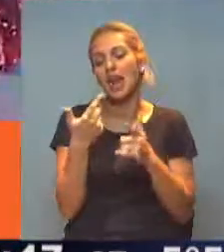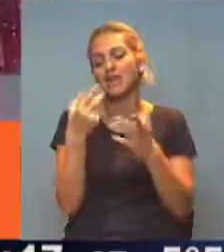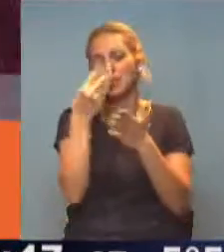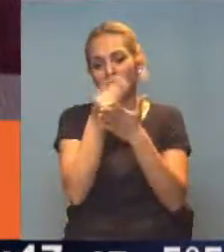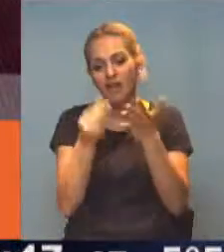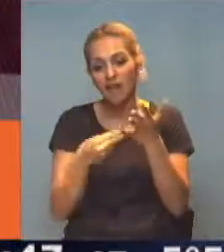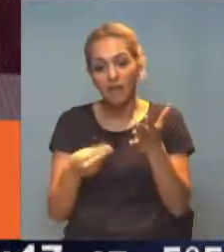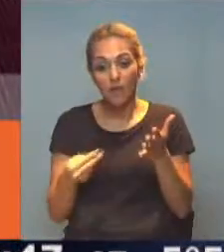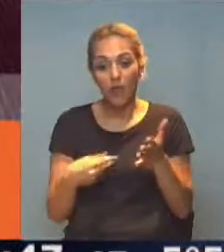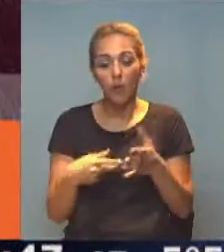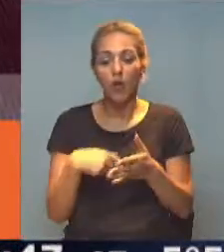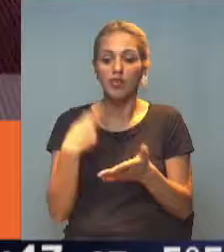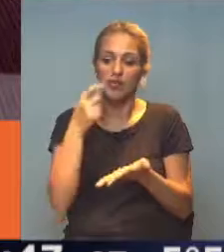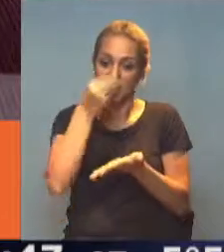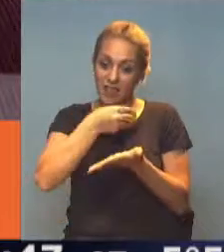ambos medios,